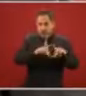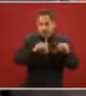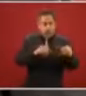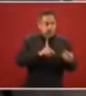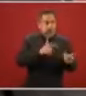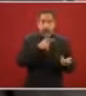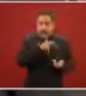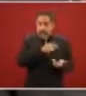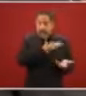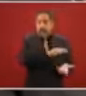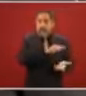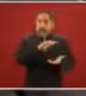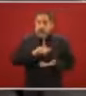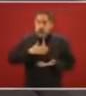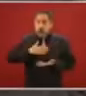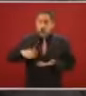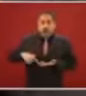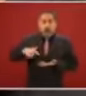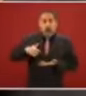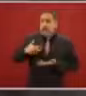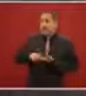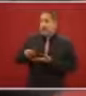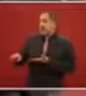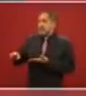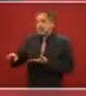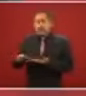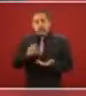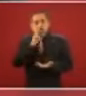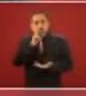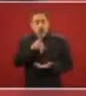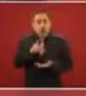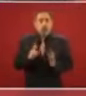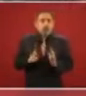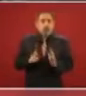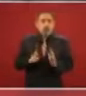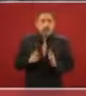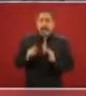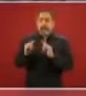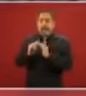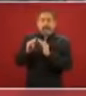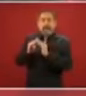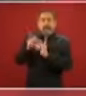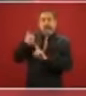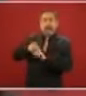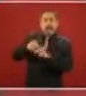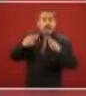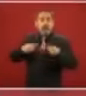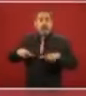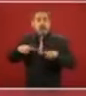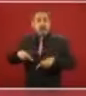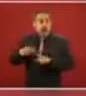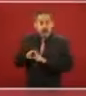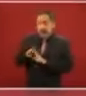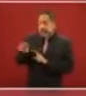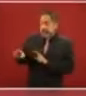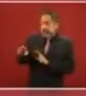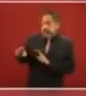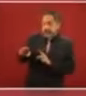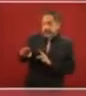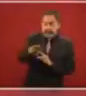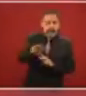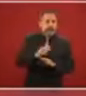entreguemos. Entonces, en vez de ir, entregar casa por casa un boleto,